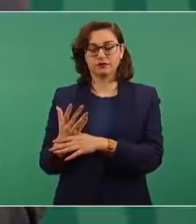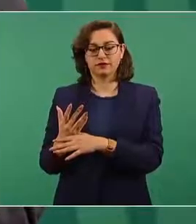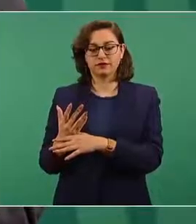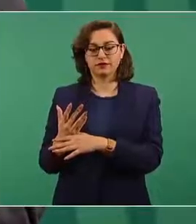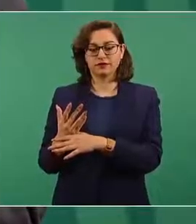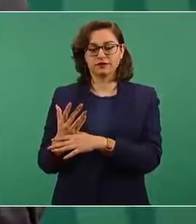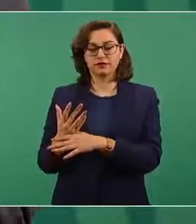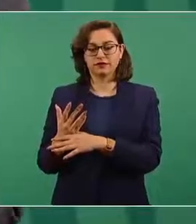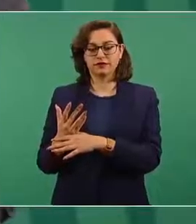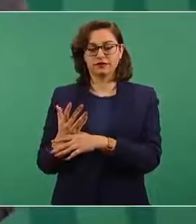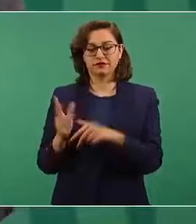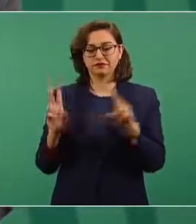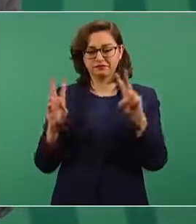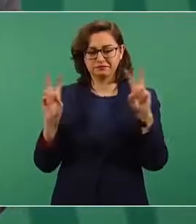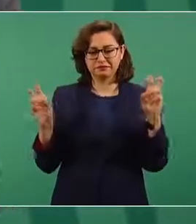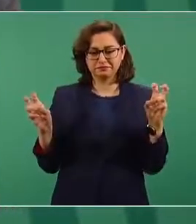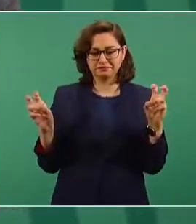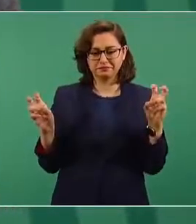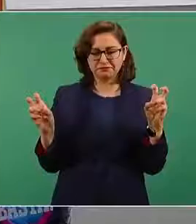Silvio,